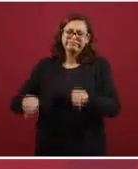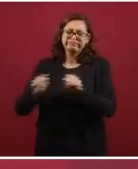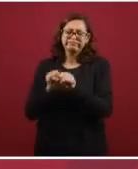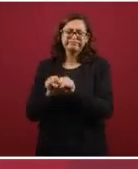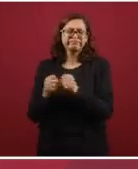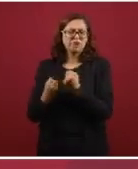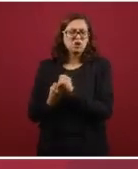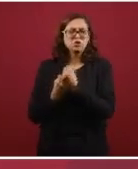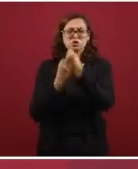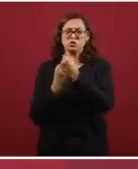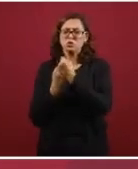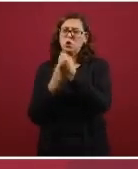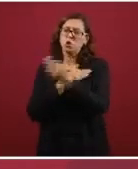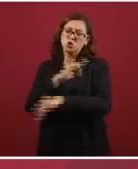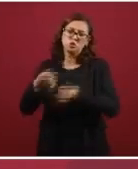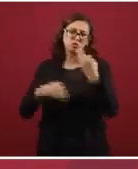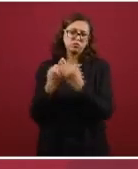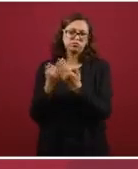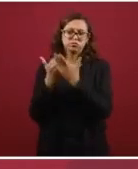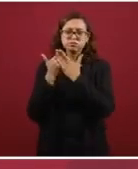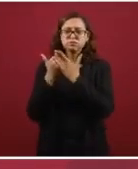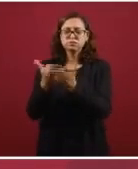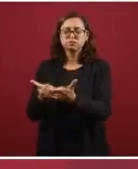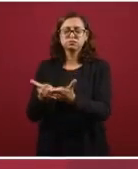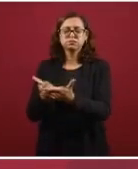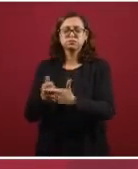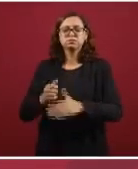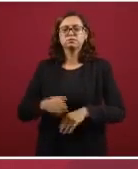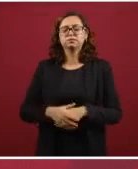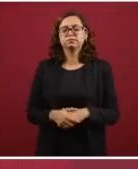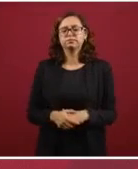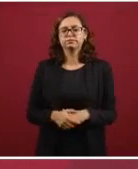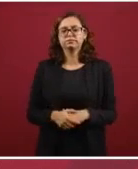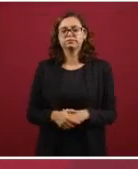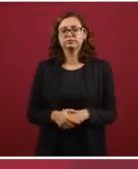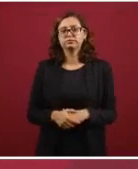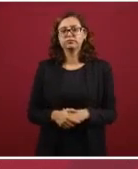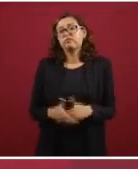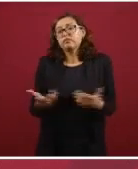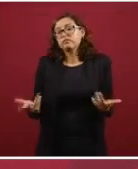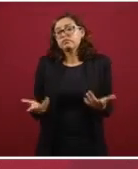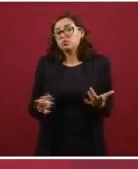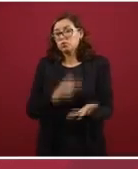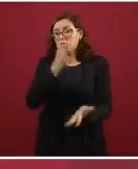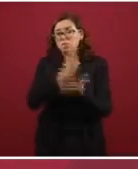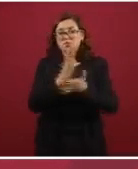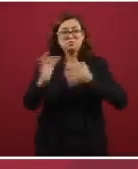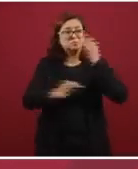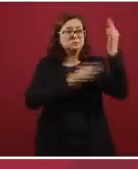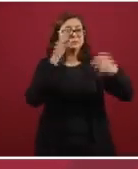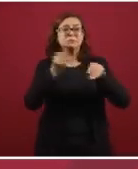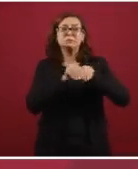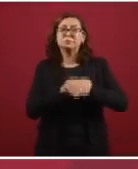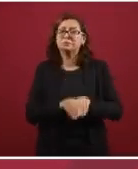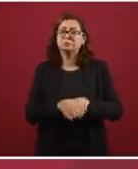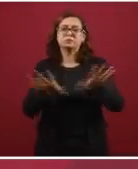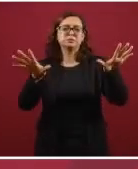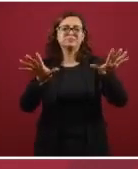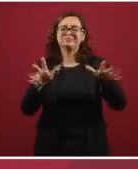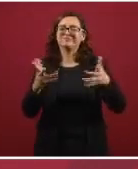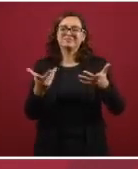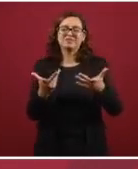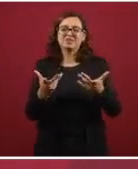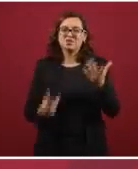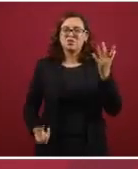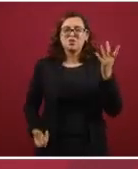todos, todos ayudar. O sea, no solo la campaña en medios, sino toda una actitud,